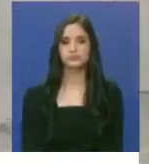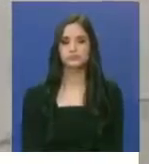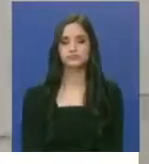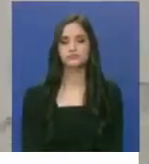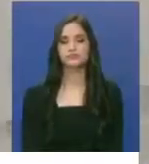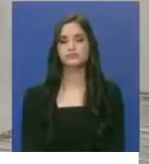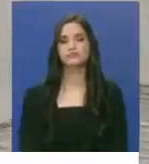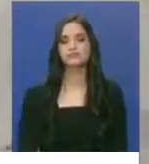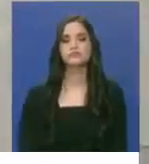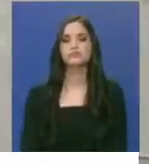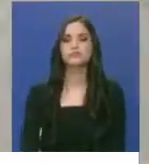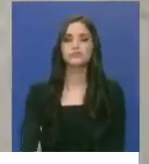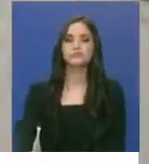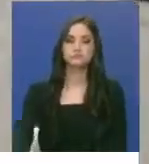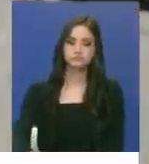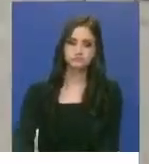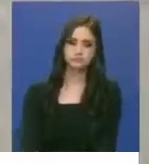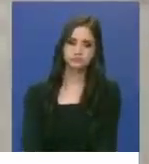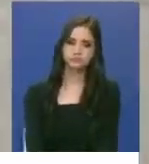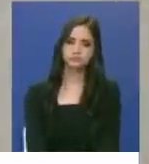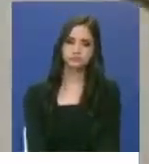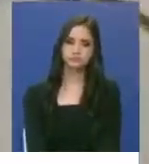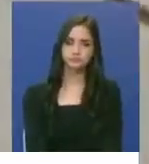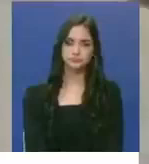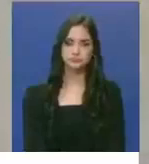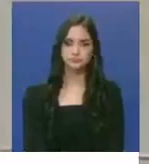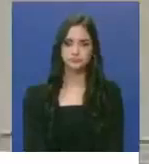momento frente a las imágenes de TVN.